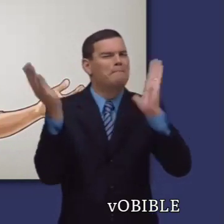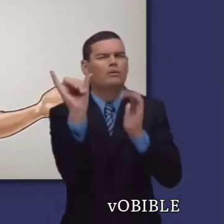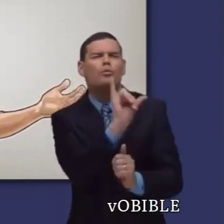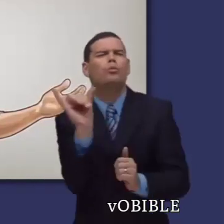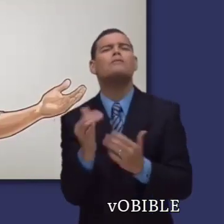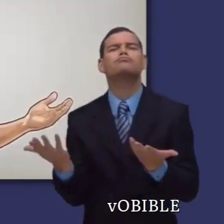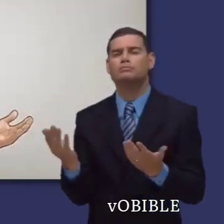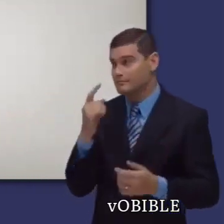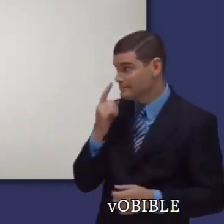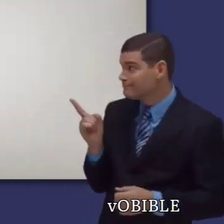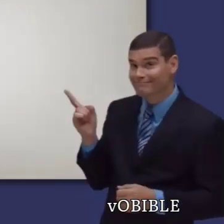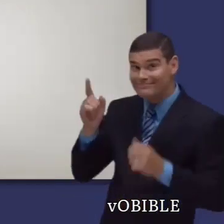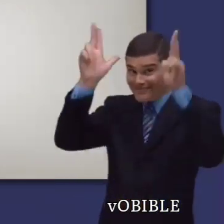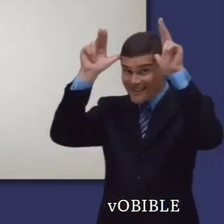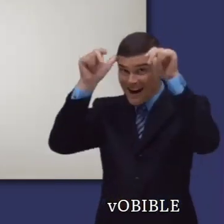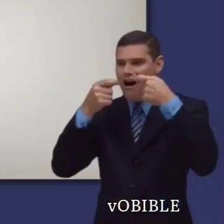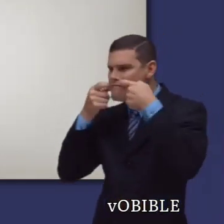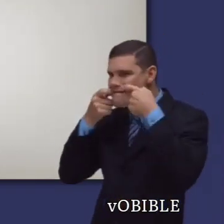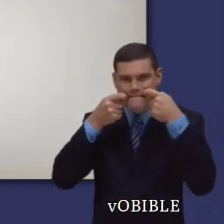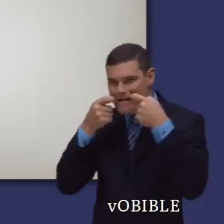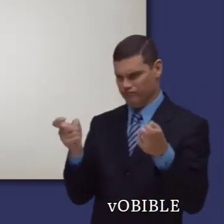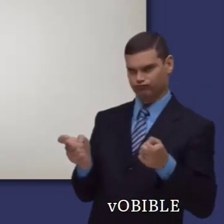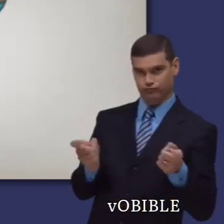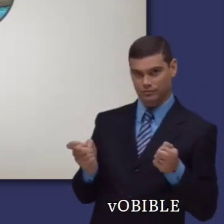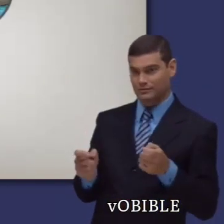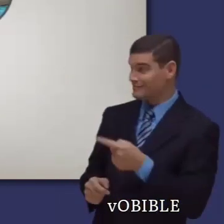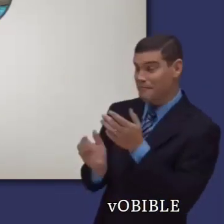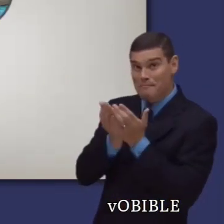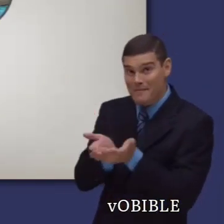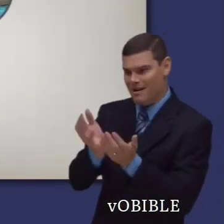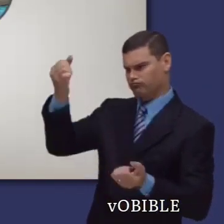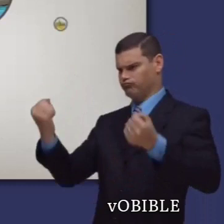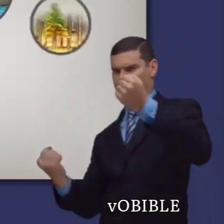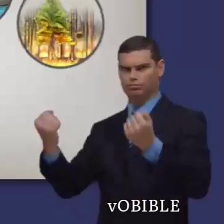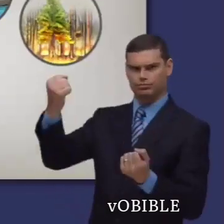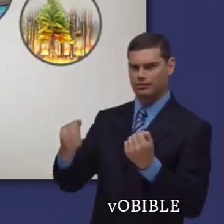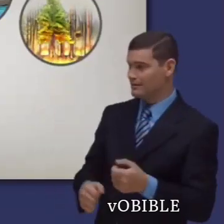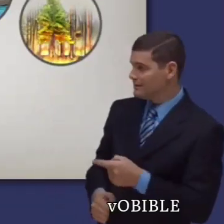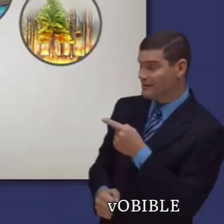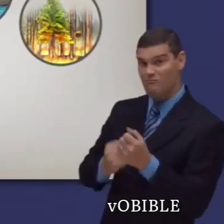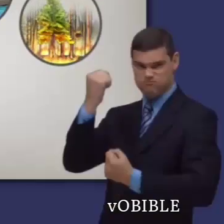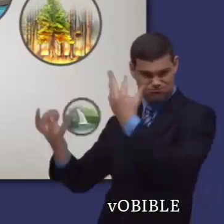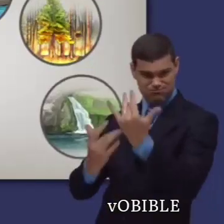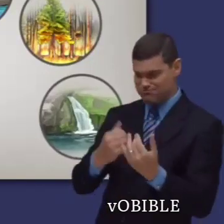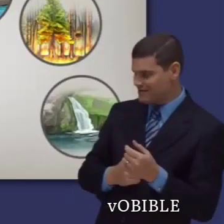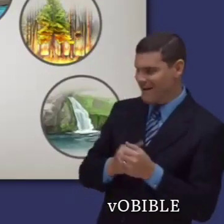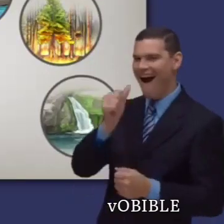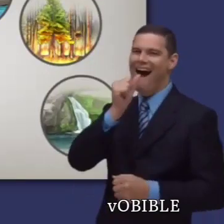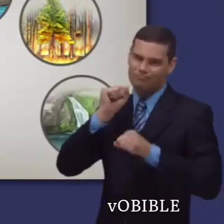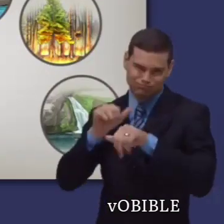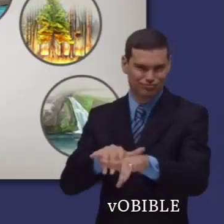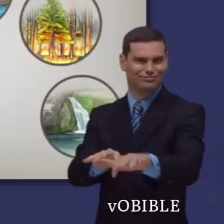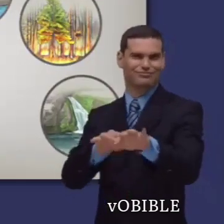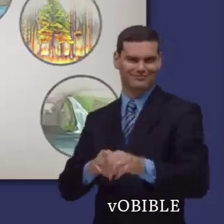Santiago compara la lengua con el freno de un caballo, el timón de un barco, el fuego y un